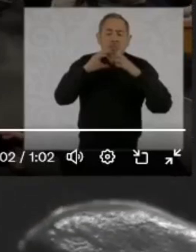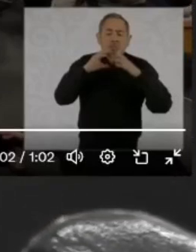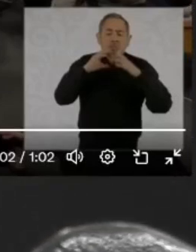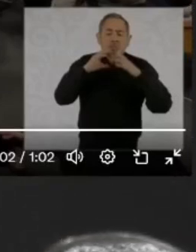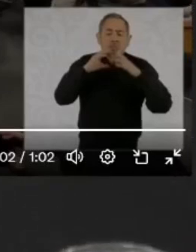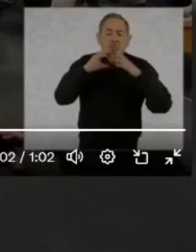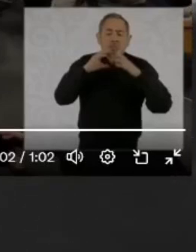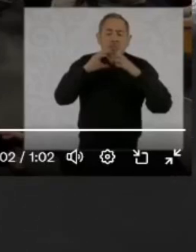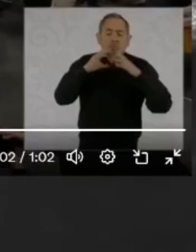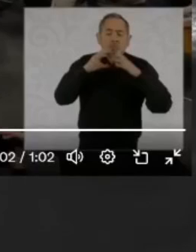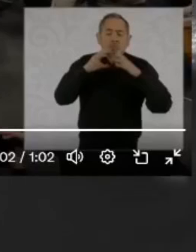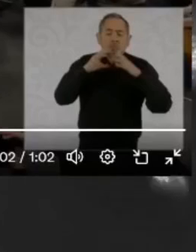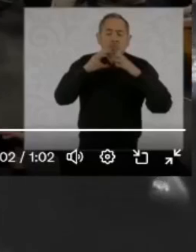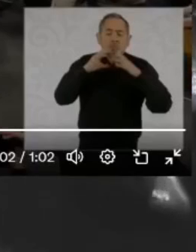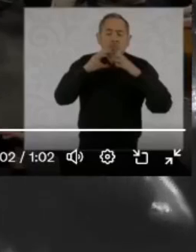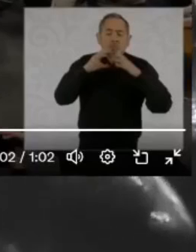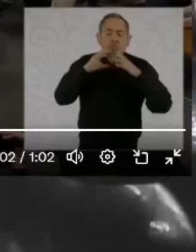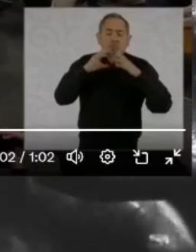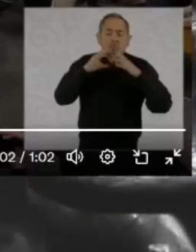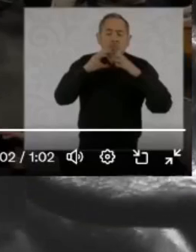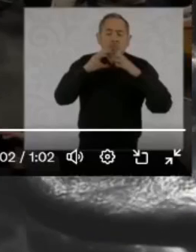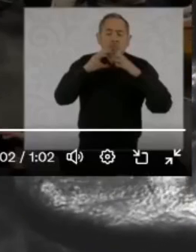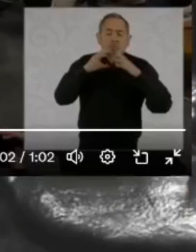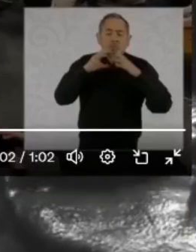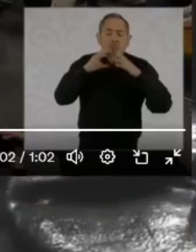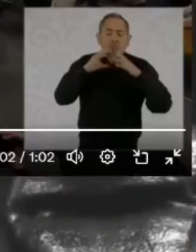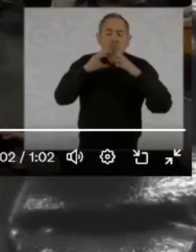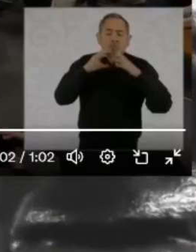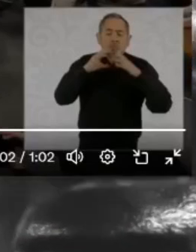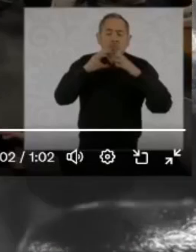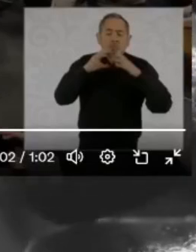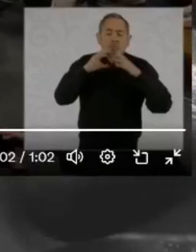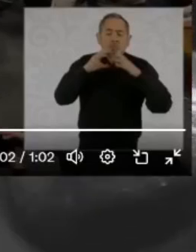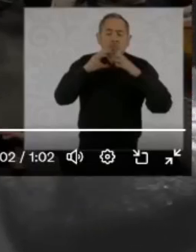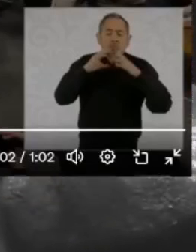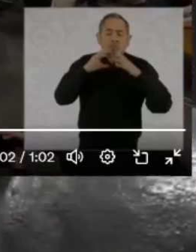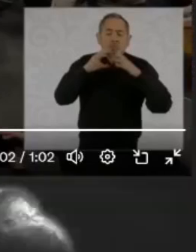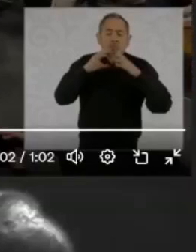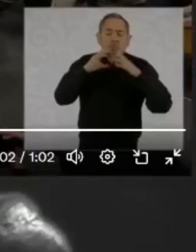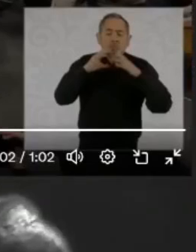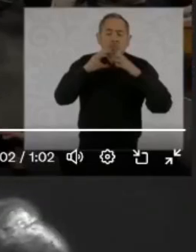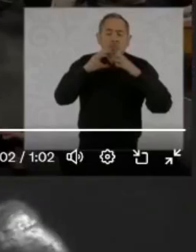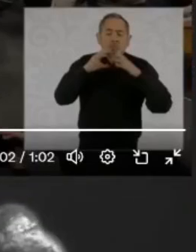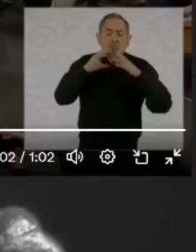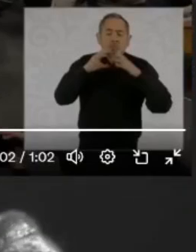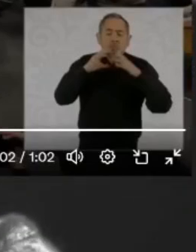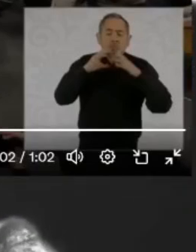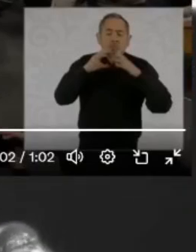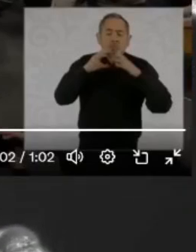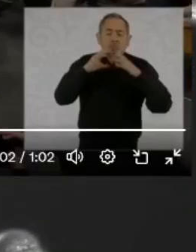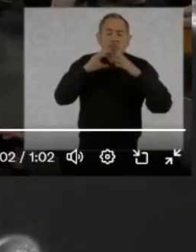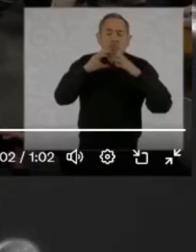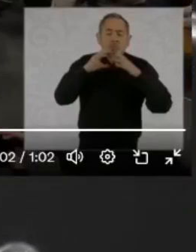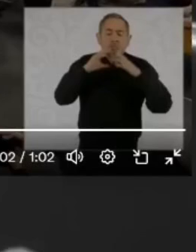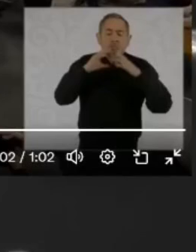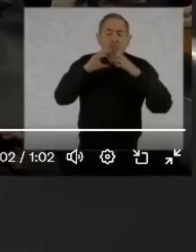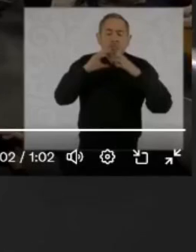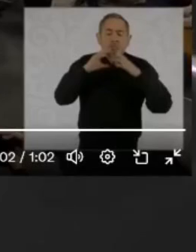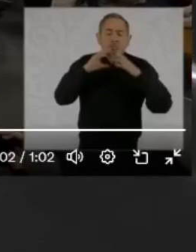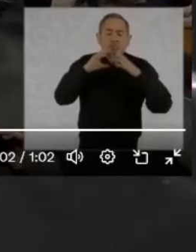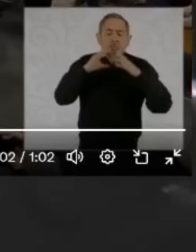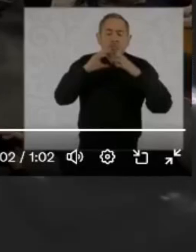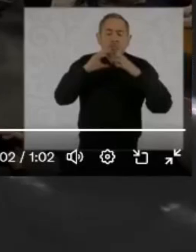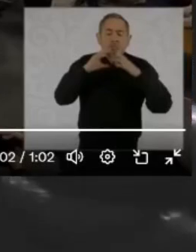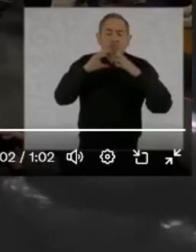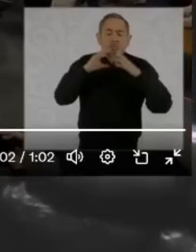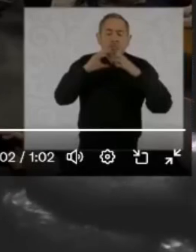Ahí conozco gente que no tiene lana y defiende a los panistas. Aquí donde hay un servidor, en la alcaldía Benito Juárez, puta, los defienden. Hay